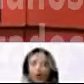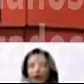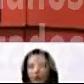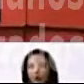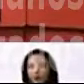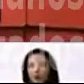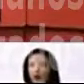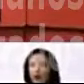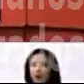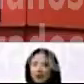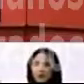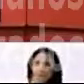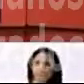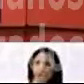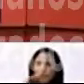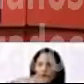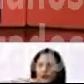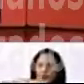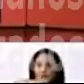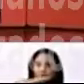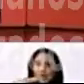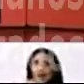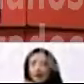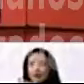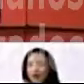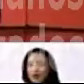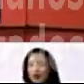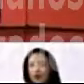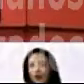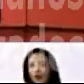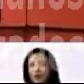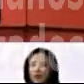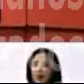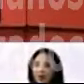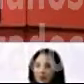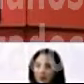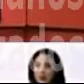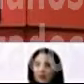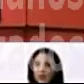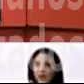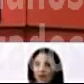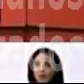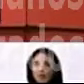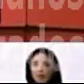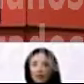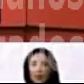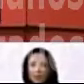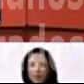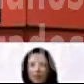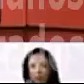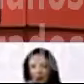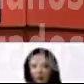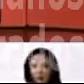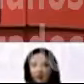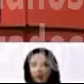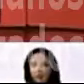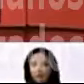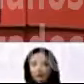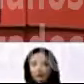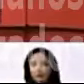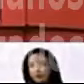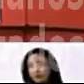unos drones que estaban cerca de la residencia vacacional del presidente Macron. Por algo será,